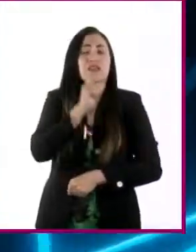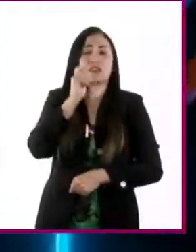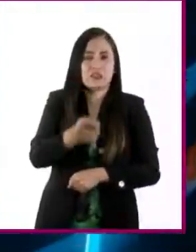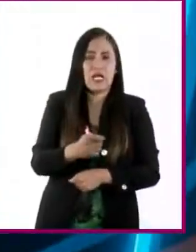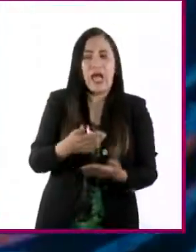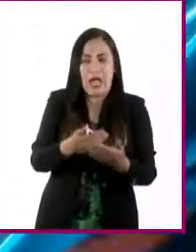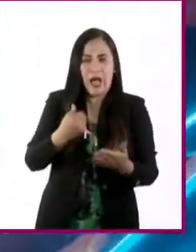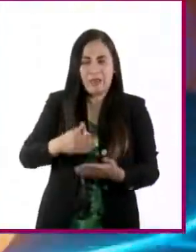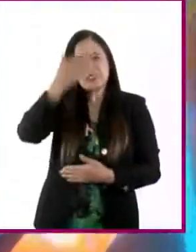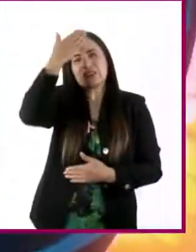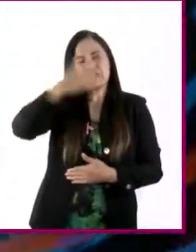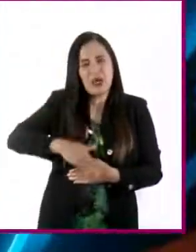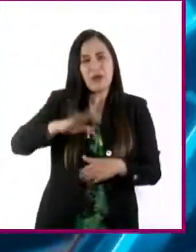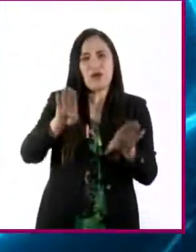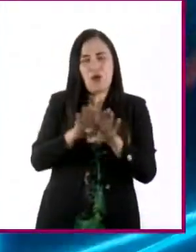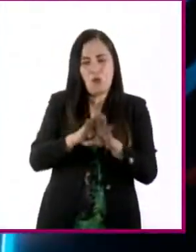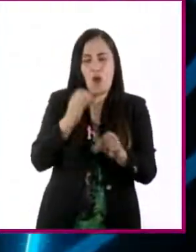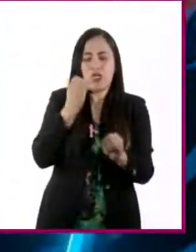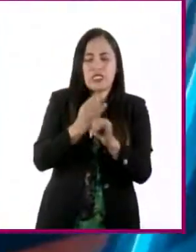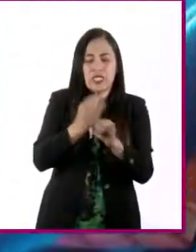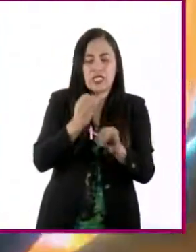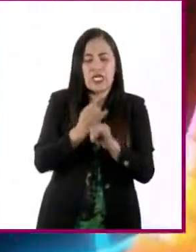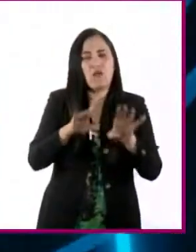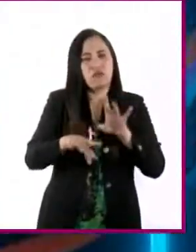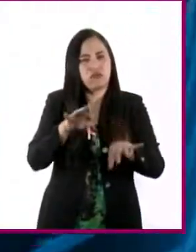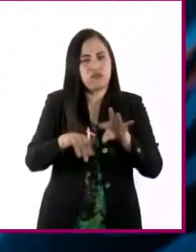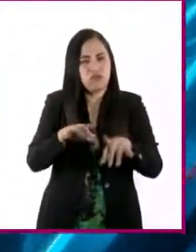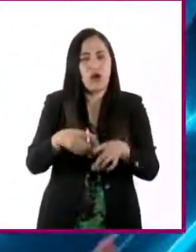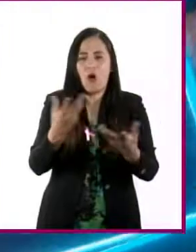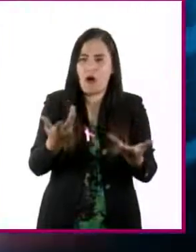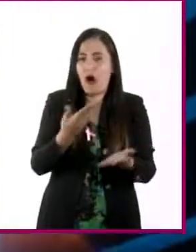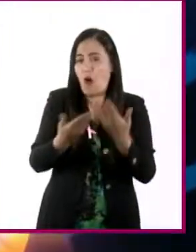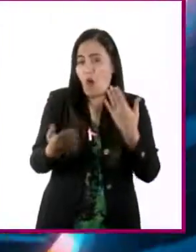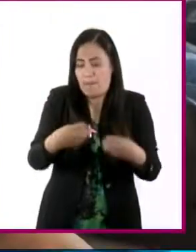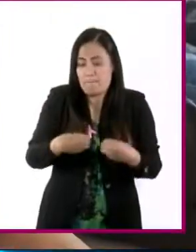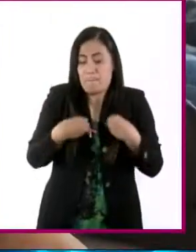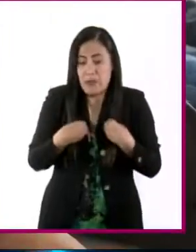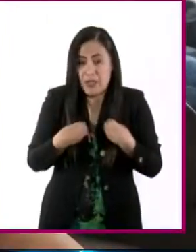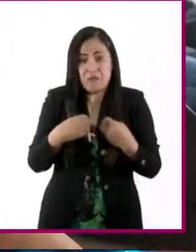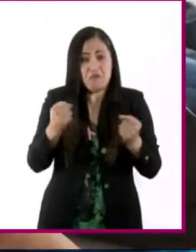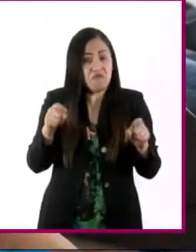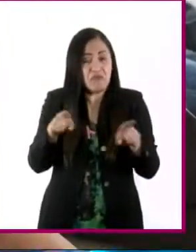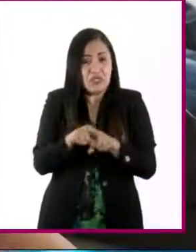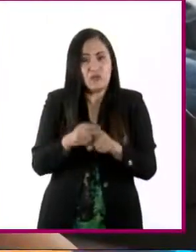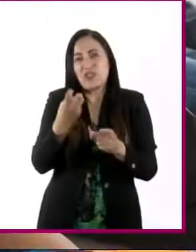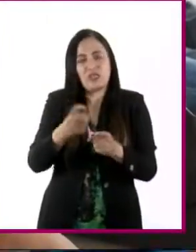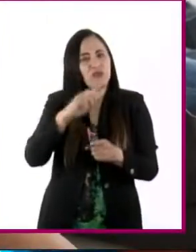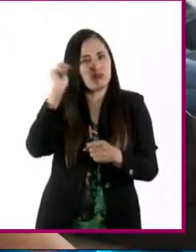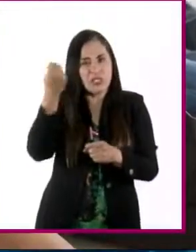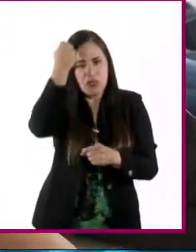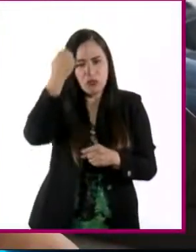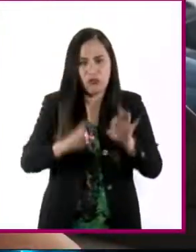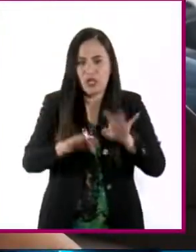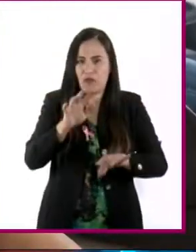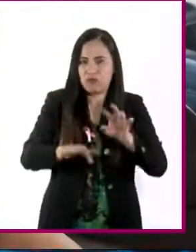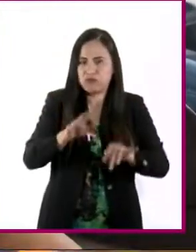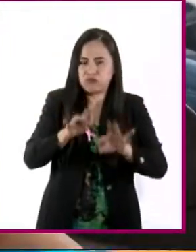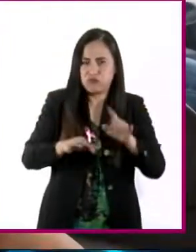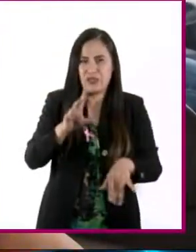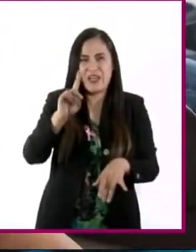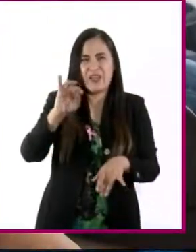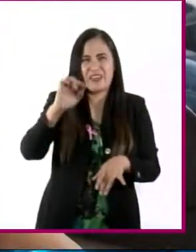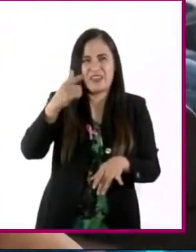apoyo suficiente para que las personas con discapacidad pudieran convivir con el mundo o aprender. Páramos en 1921, año en el